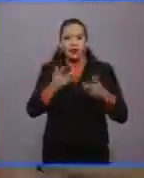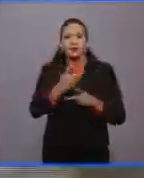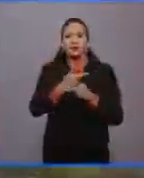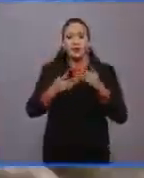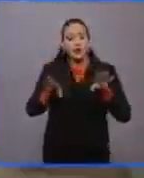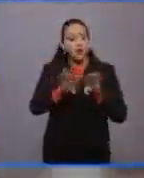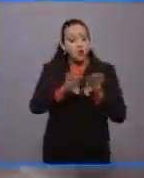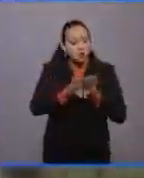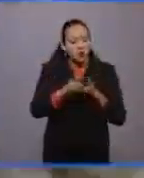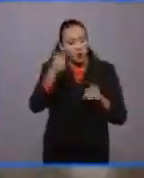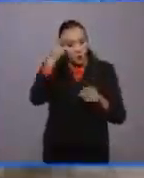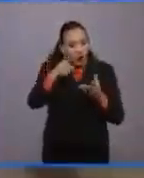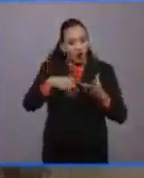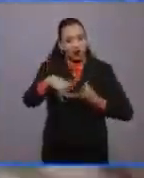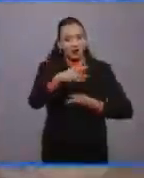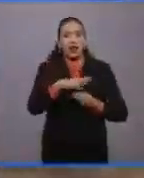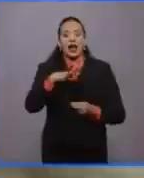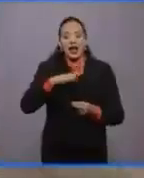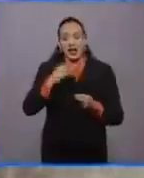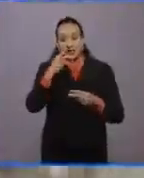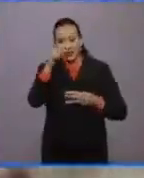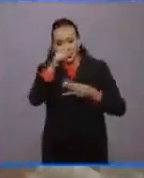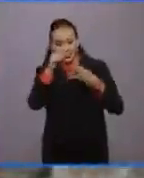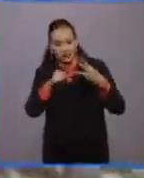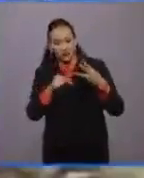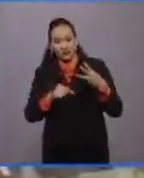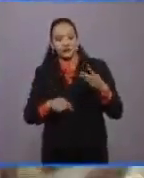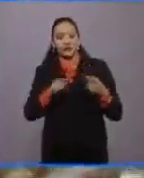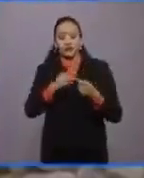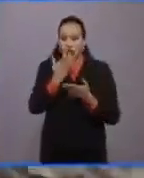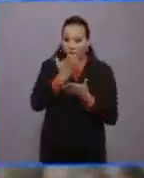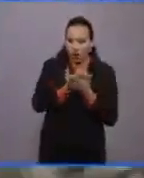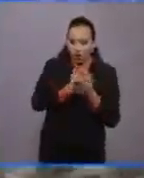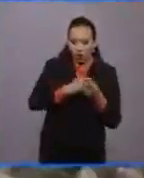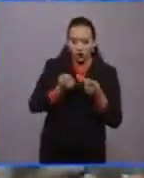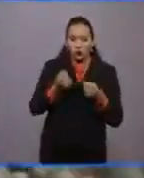y sus objetivos, desde tres grandes vertientes: